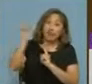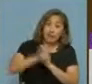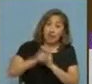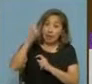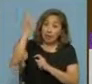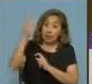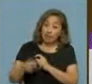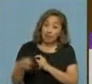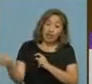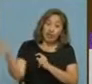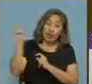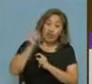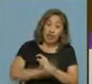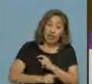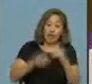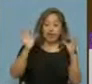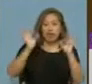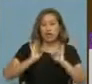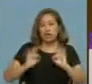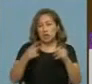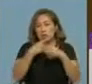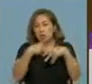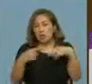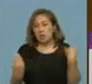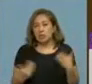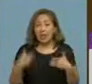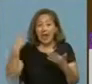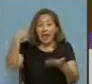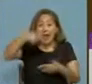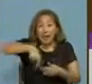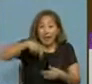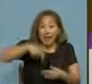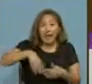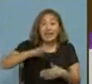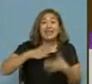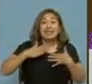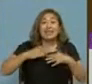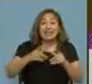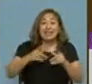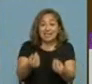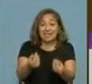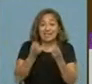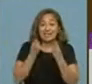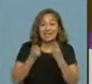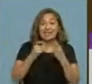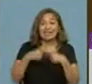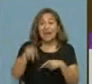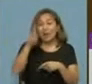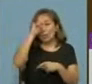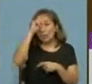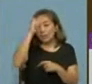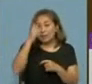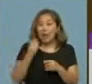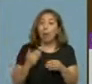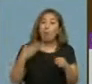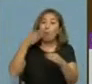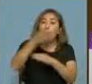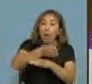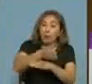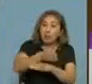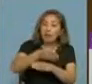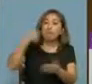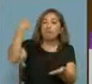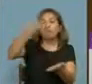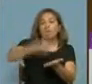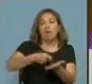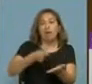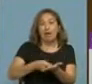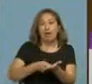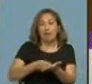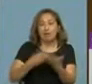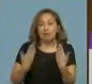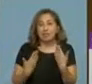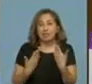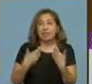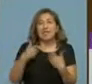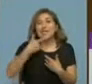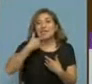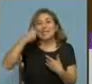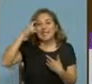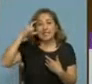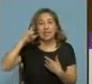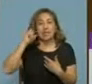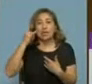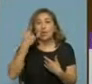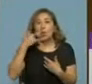a los ciudadanos extranjeros un seguro de salud, como ocurre en otros países del mundo, cuando uno ingresa a la provincia paga un seguro de